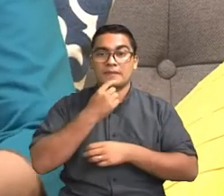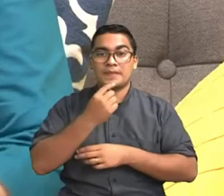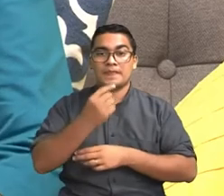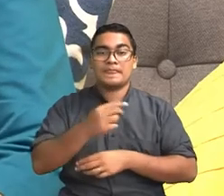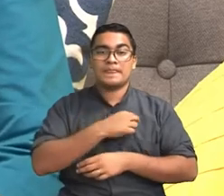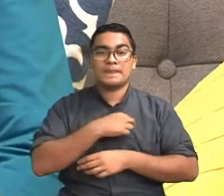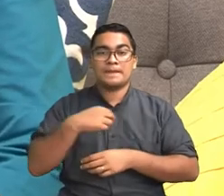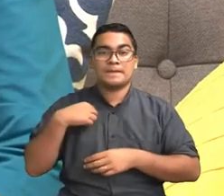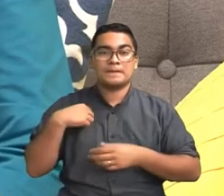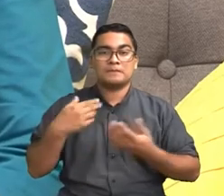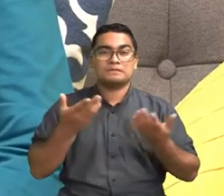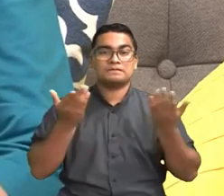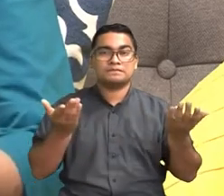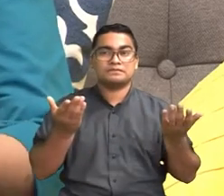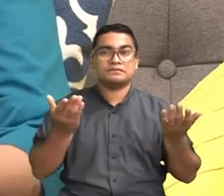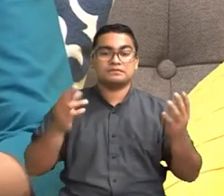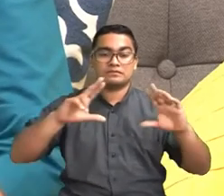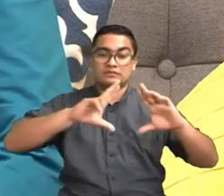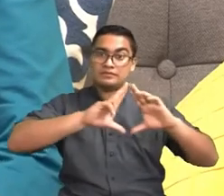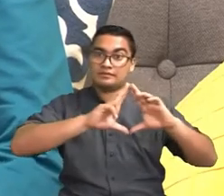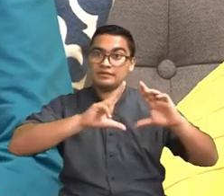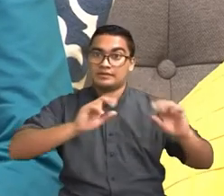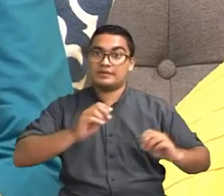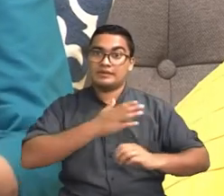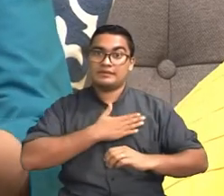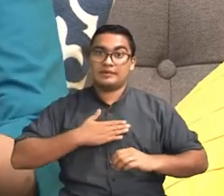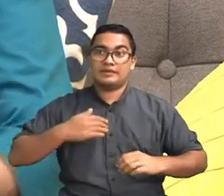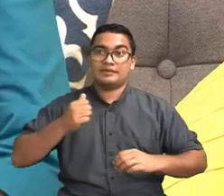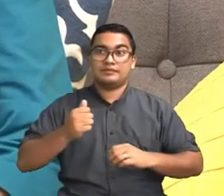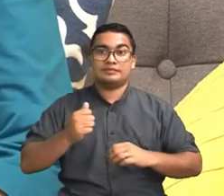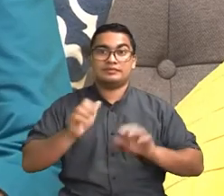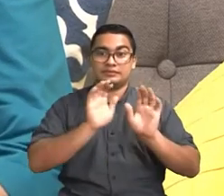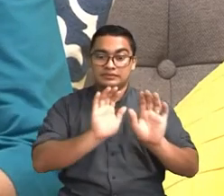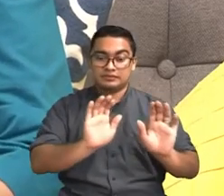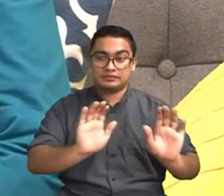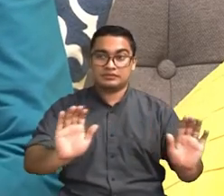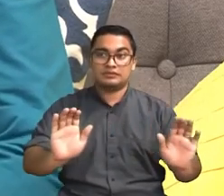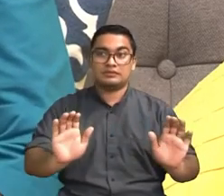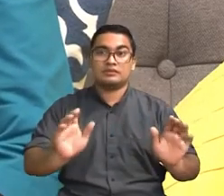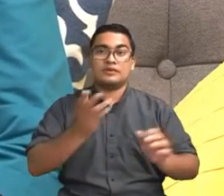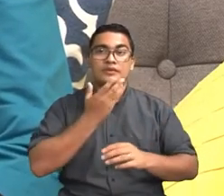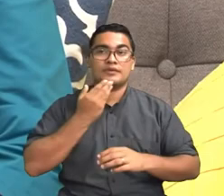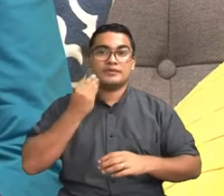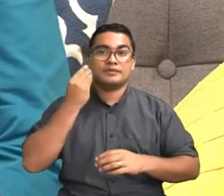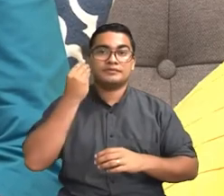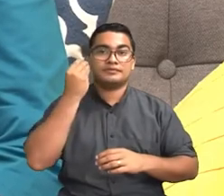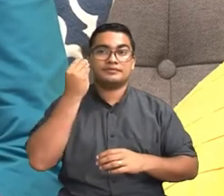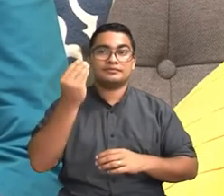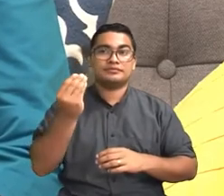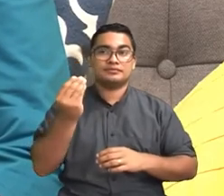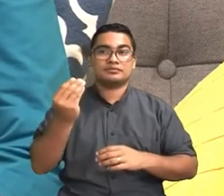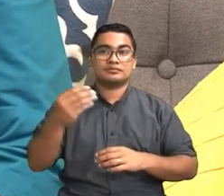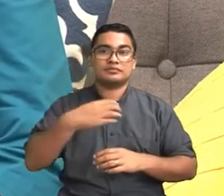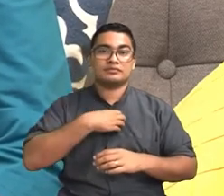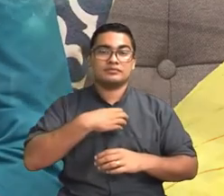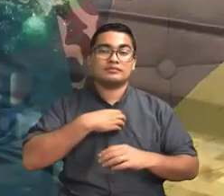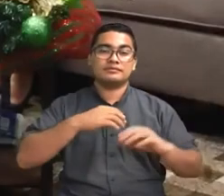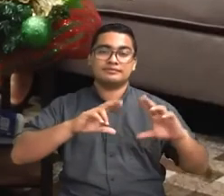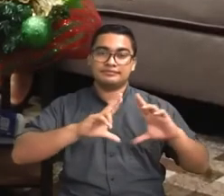crear una Nicaragua mejor para la niñez y para la adolescencia de nuestro